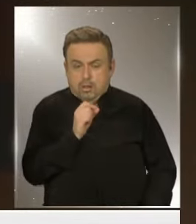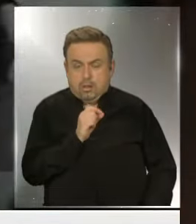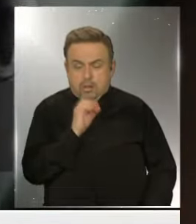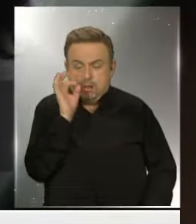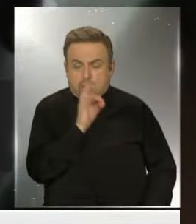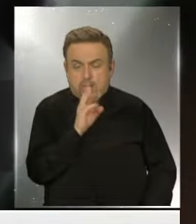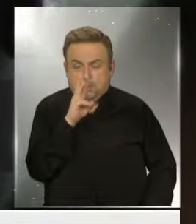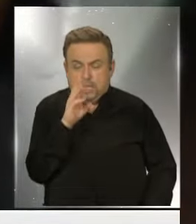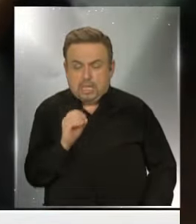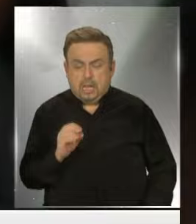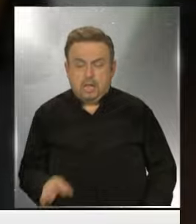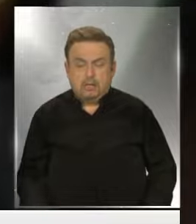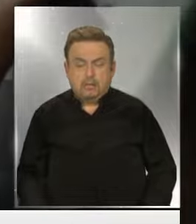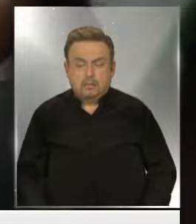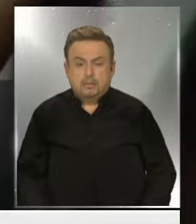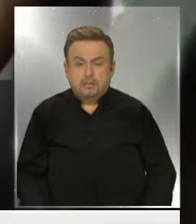70-30.